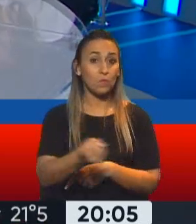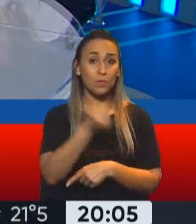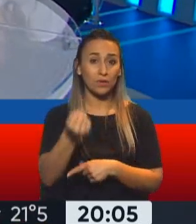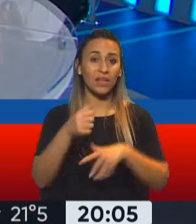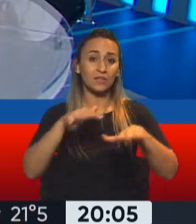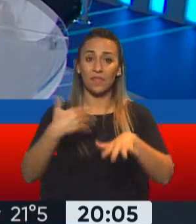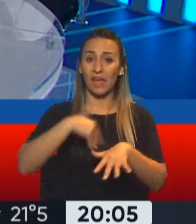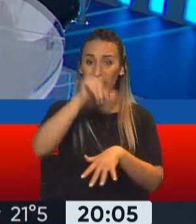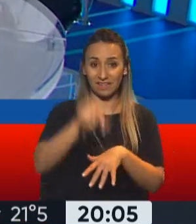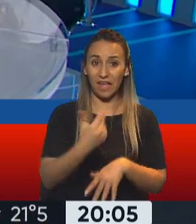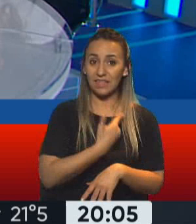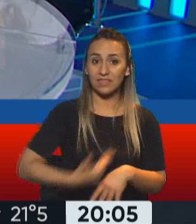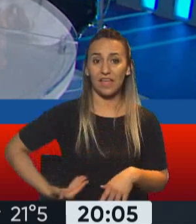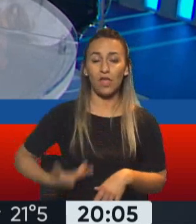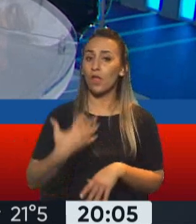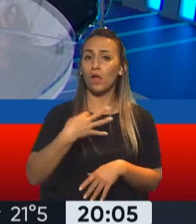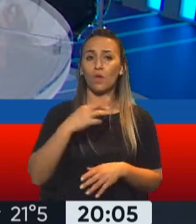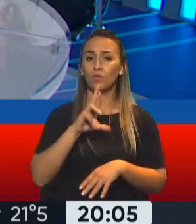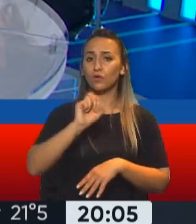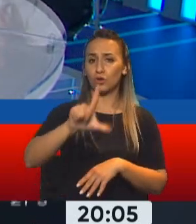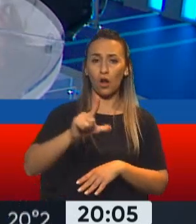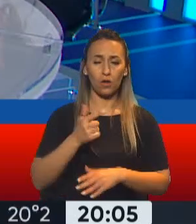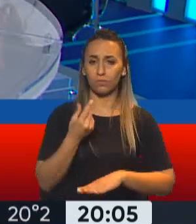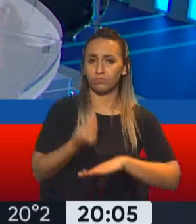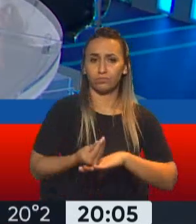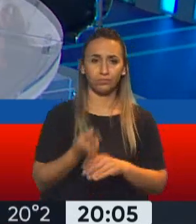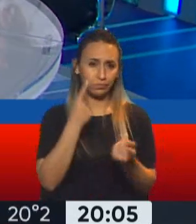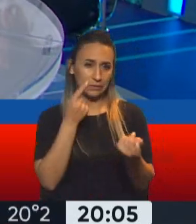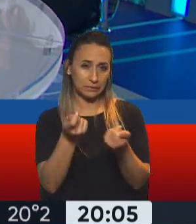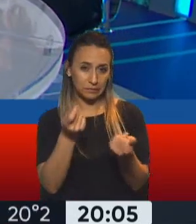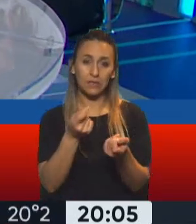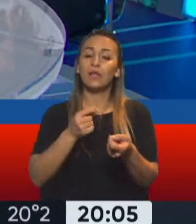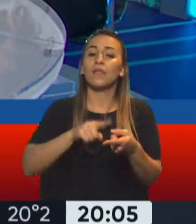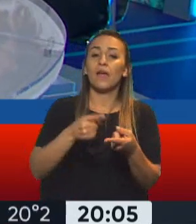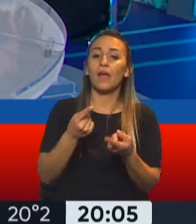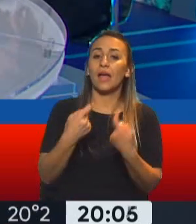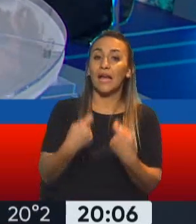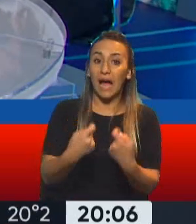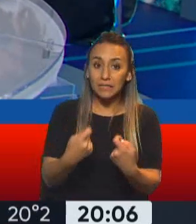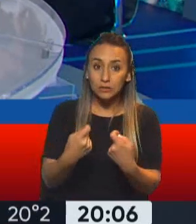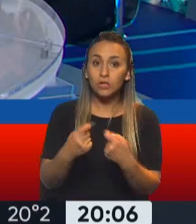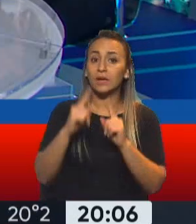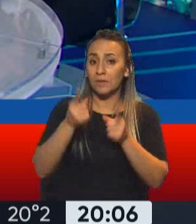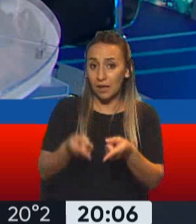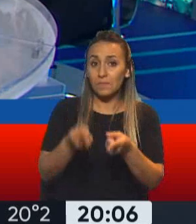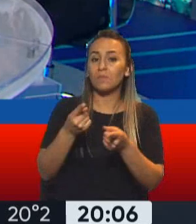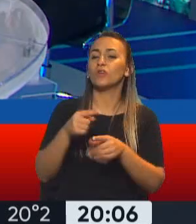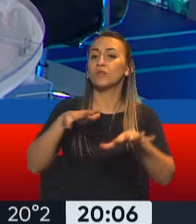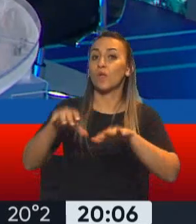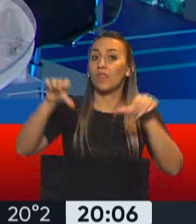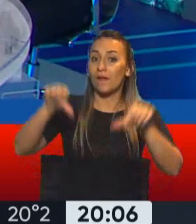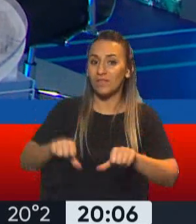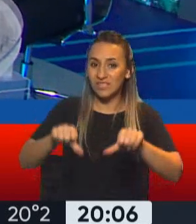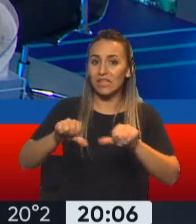Estado? Tenga un rol expansivo que apuntale a la recuperación con una política de gasto expansivo, también que vaya reduciendo su déficit. Bueno,